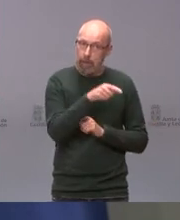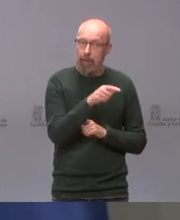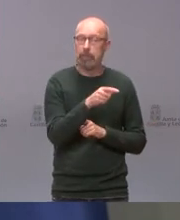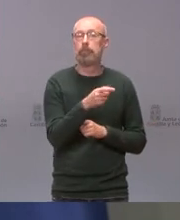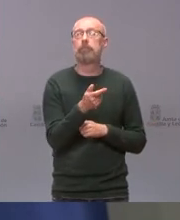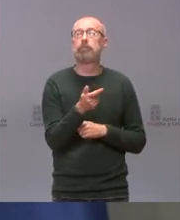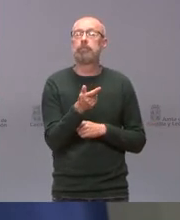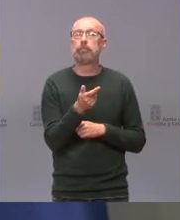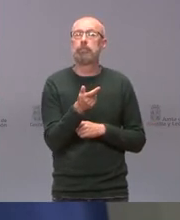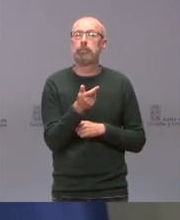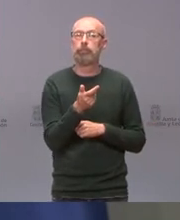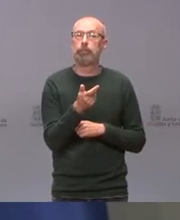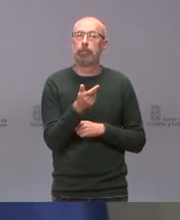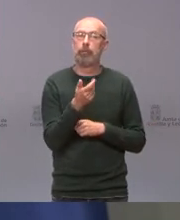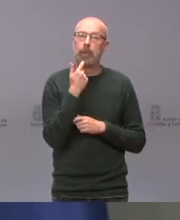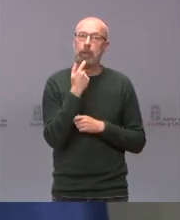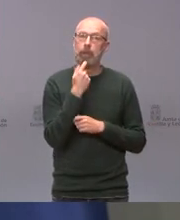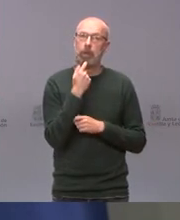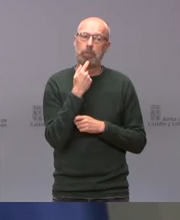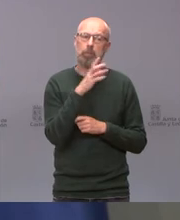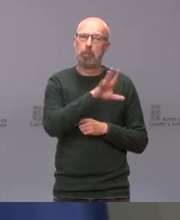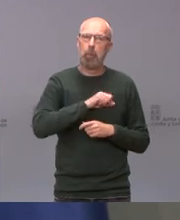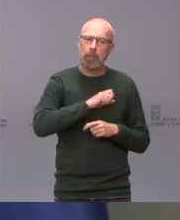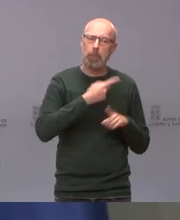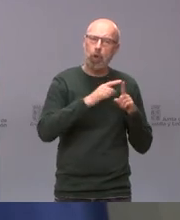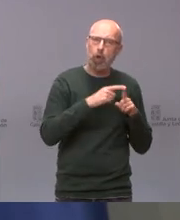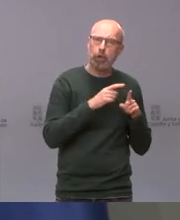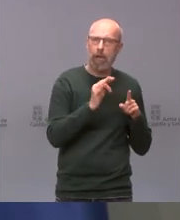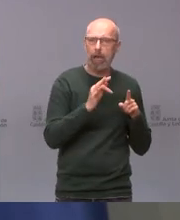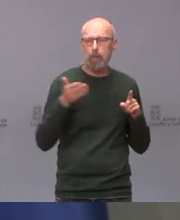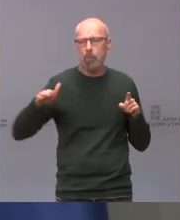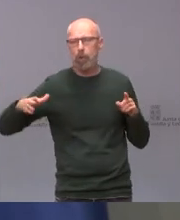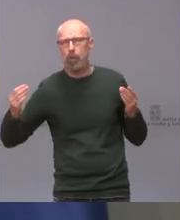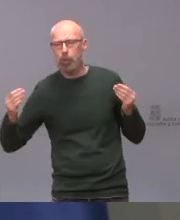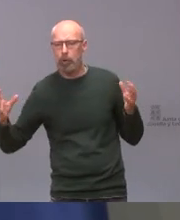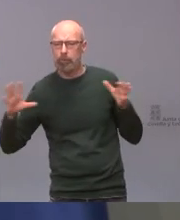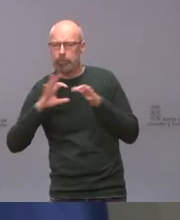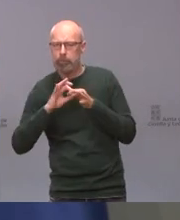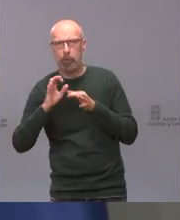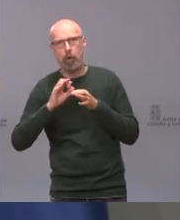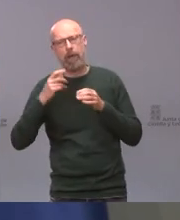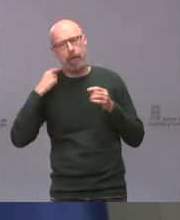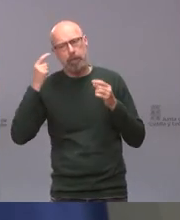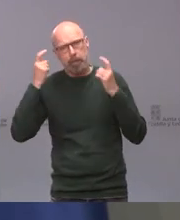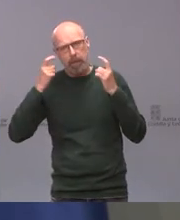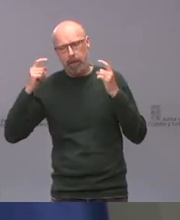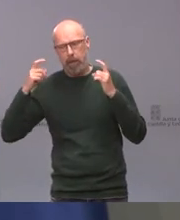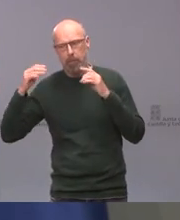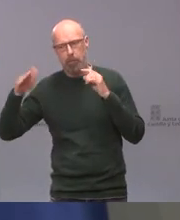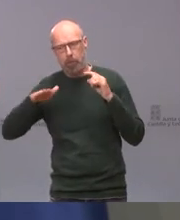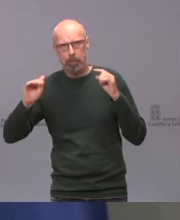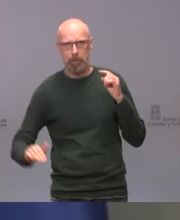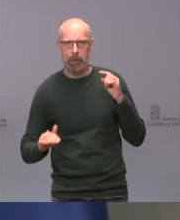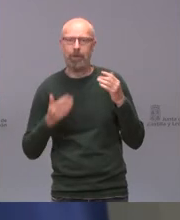relacionar con la letalidad como se ha relacionado con anterioridad, y eso que nos obliga es a tomar otras decisiones, insisto,